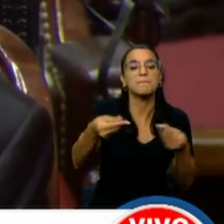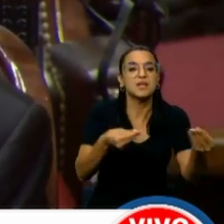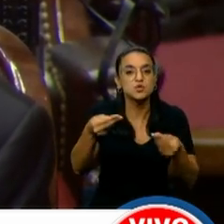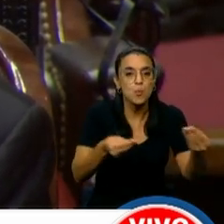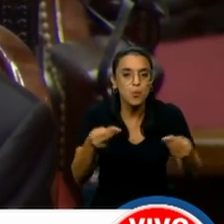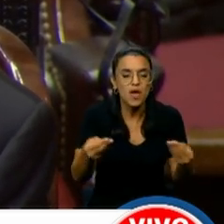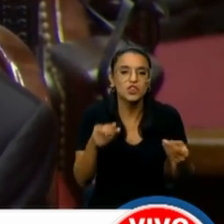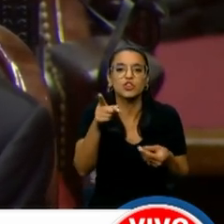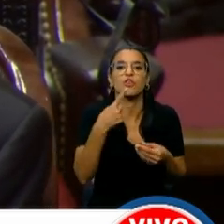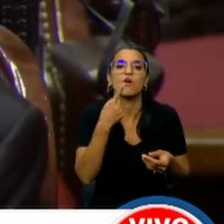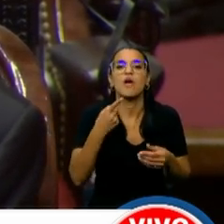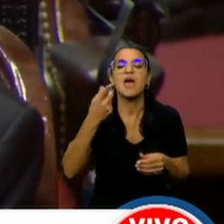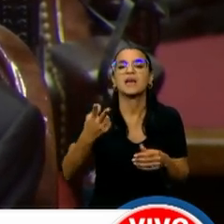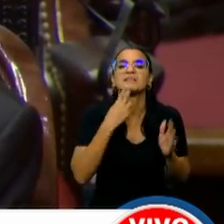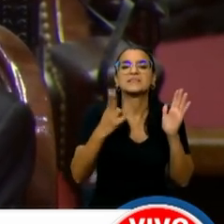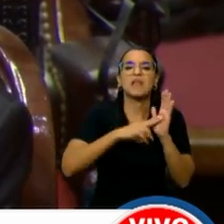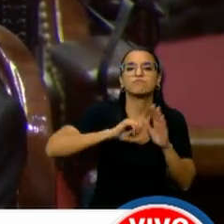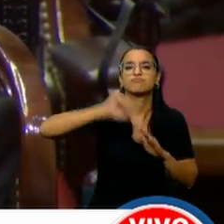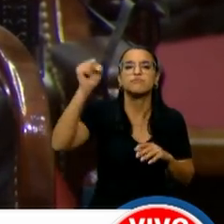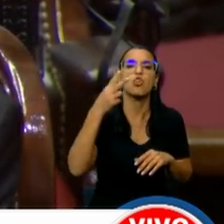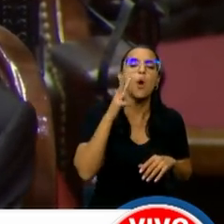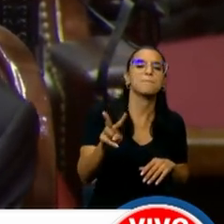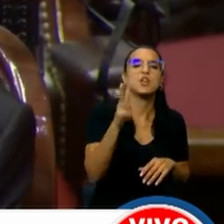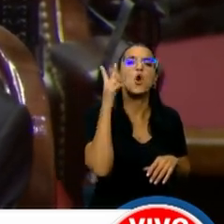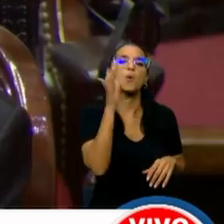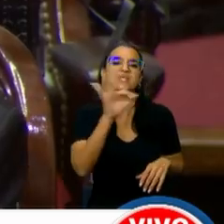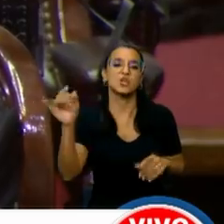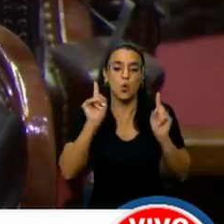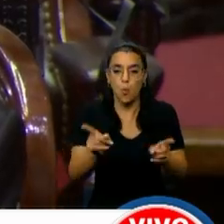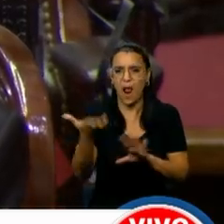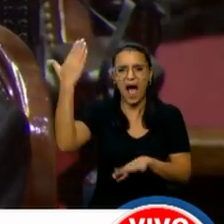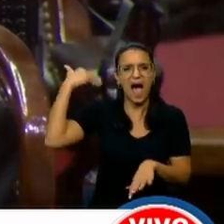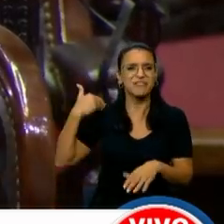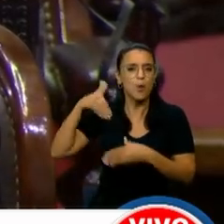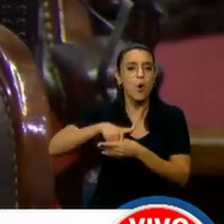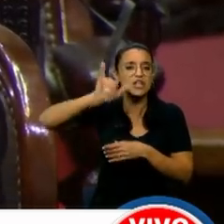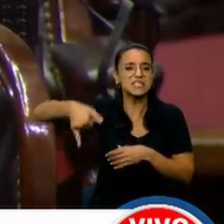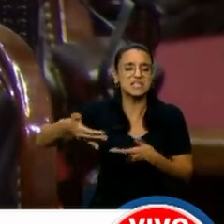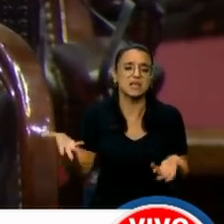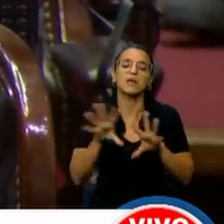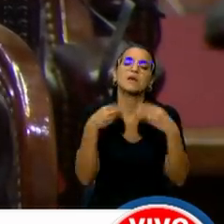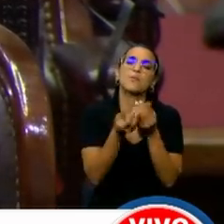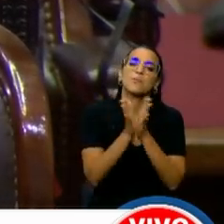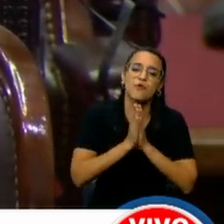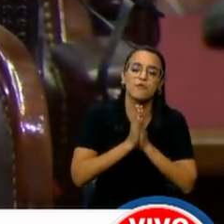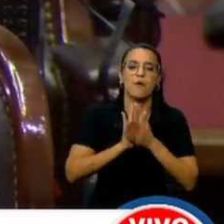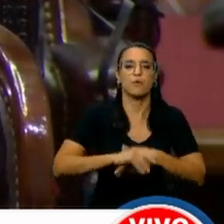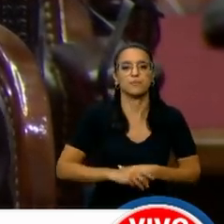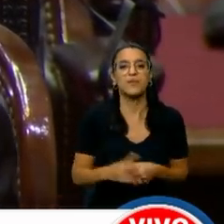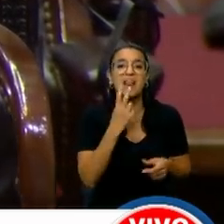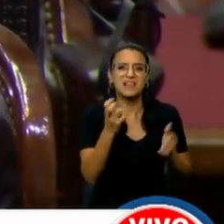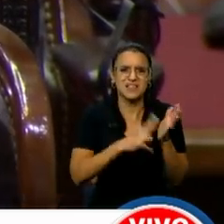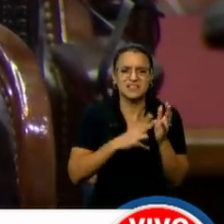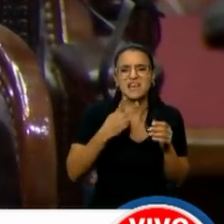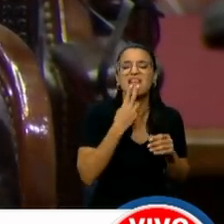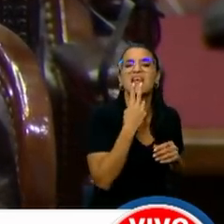que no tiene un tarifazo del 2 mil 900 por ciento como aquí se votó en años anteriores redondela de la música que